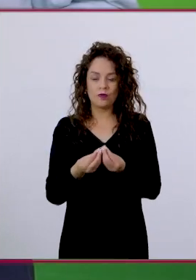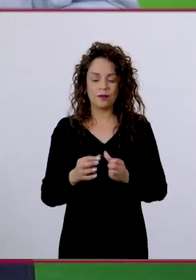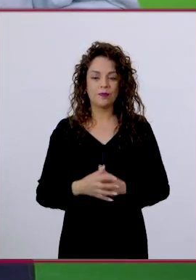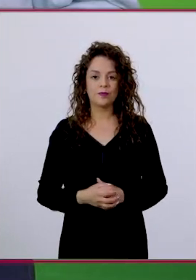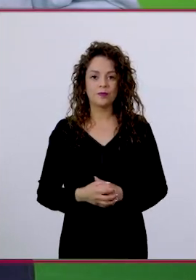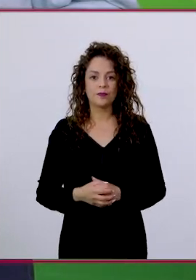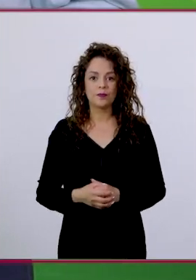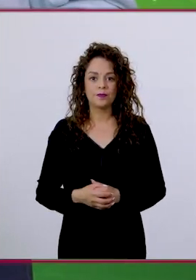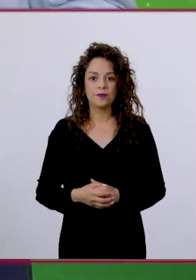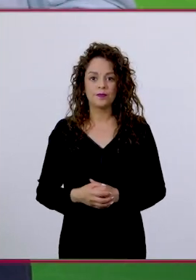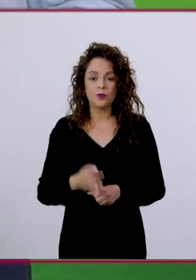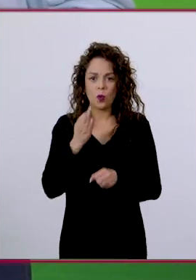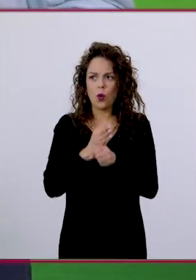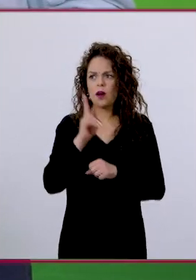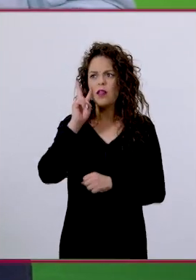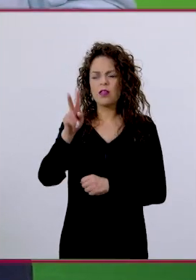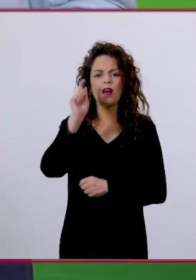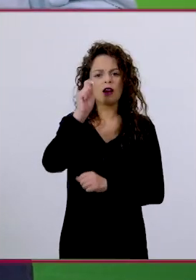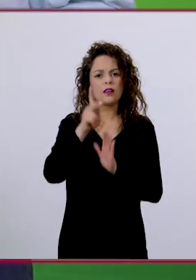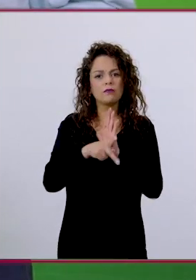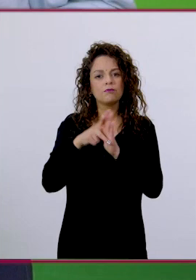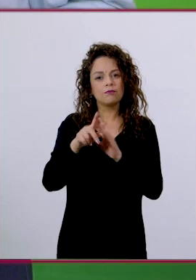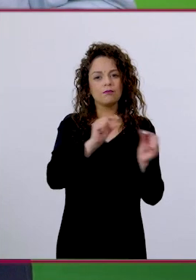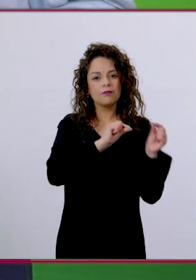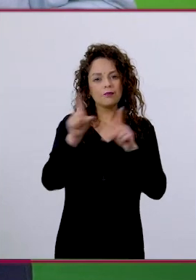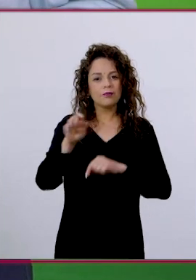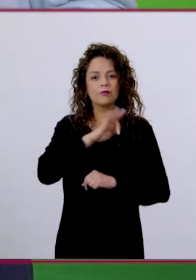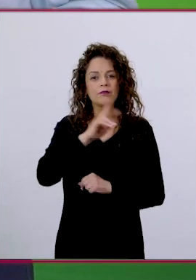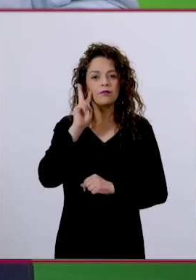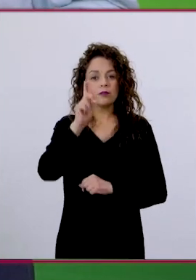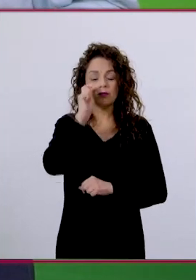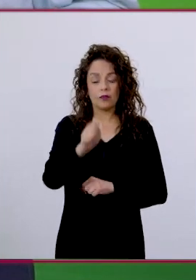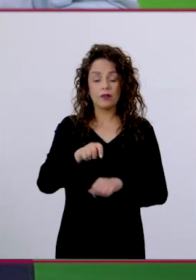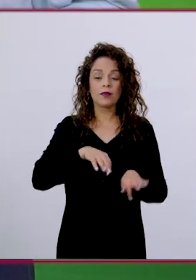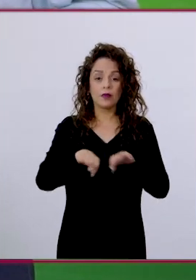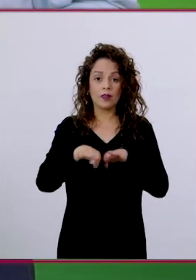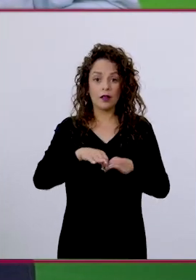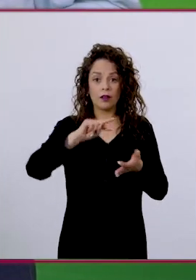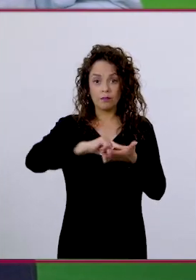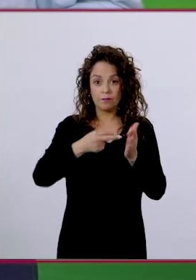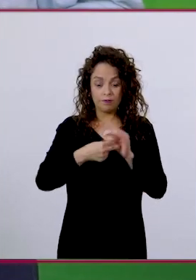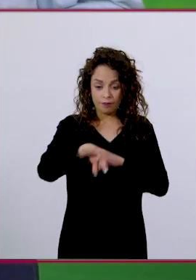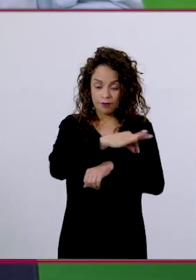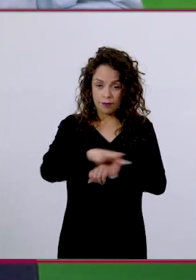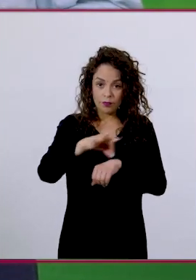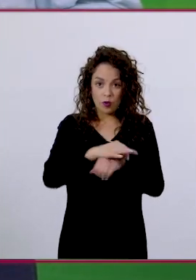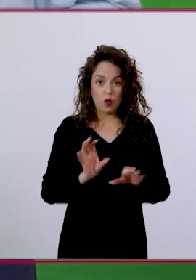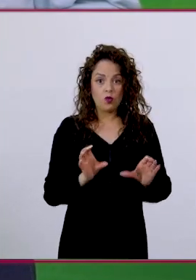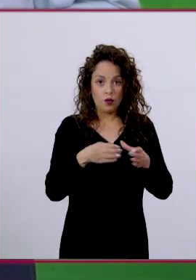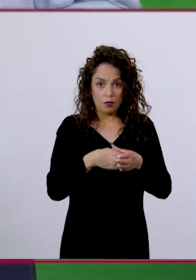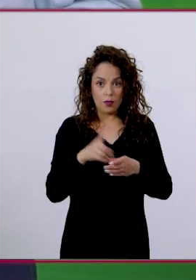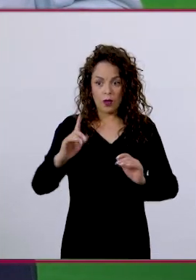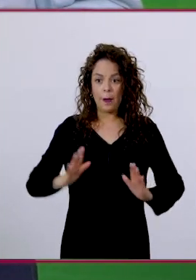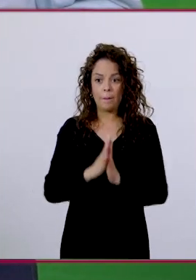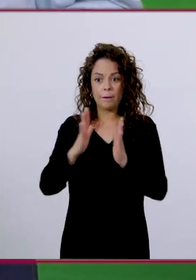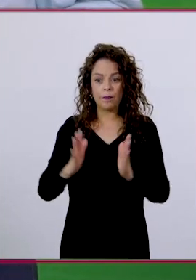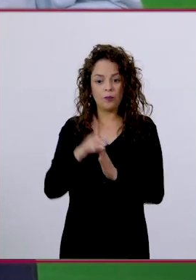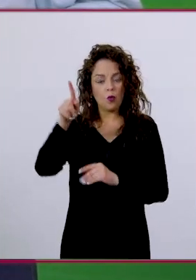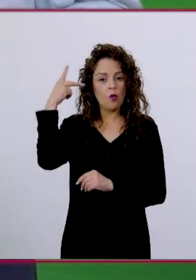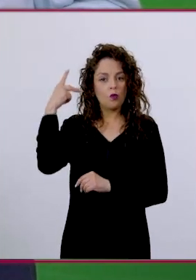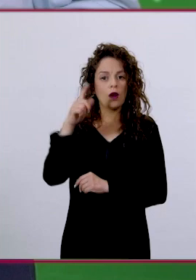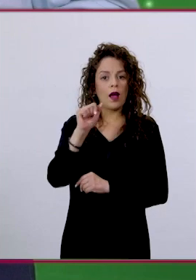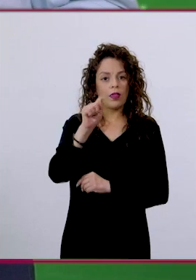A continuación vamos a ver una cápsula que describe el trabajo de arquitectura comunitaria en el que participa Eli Vigueras en Atlixco,